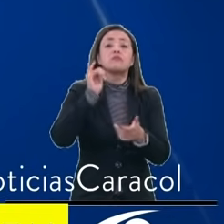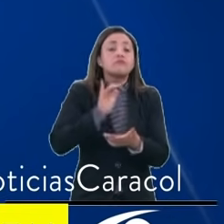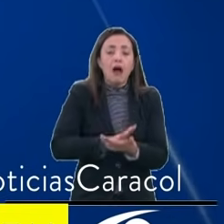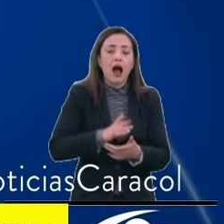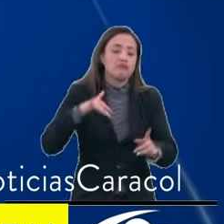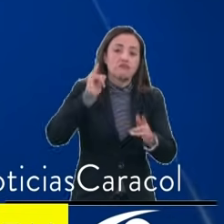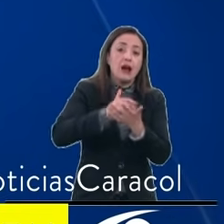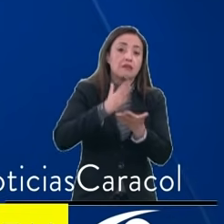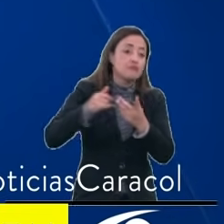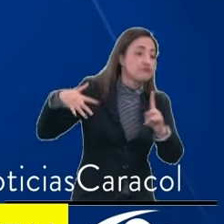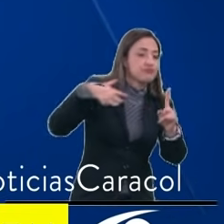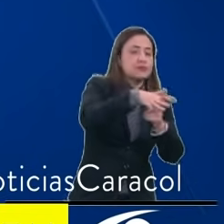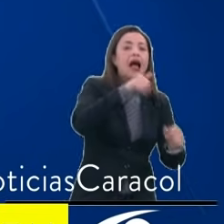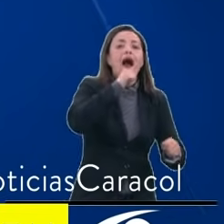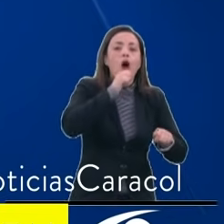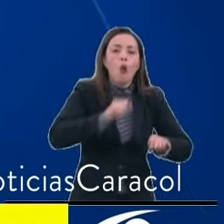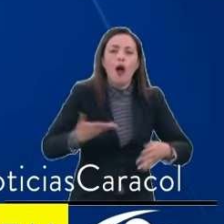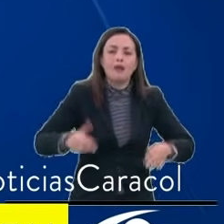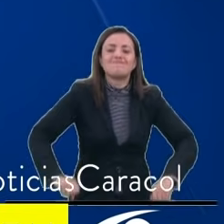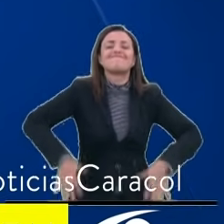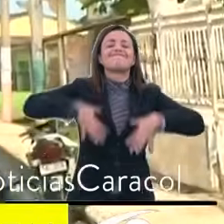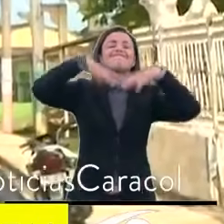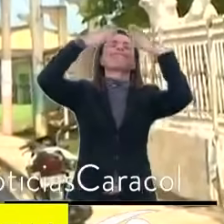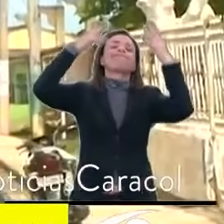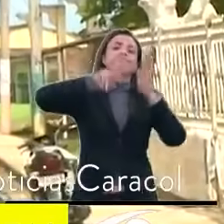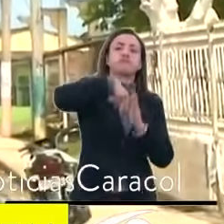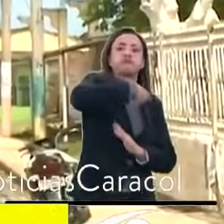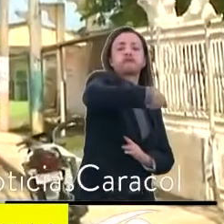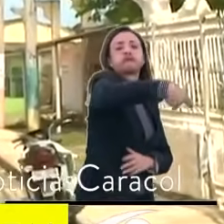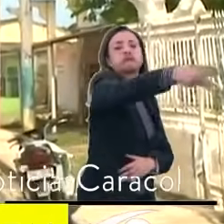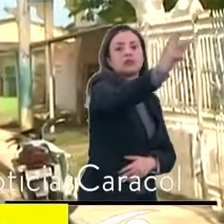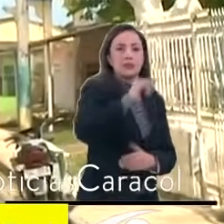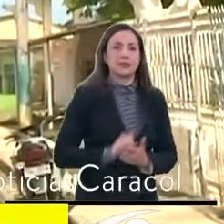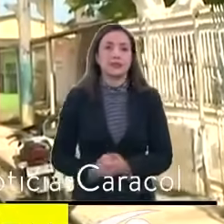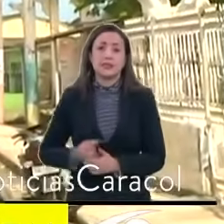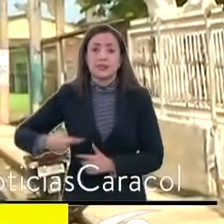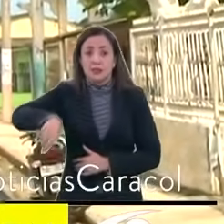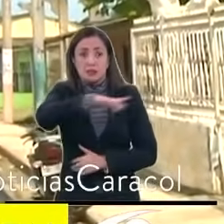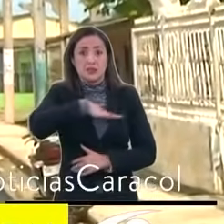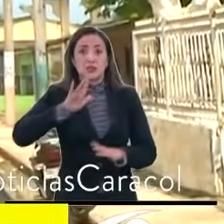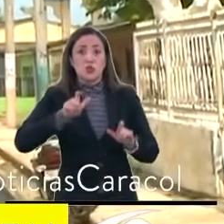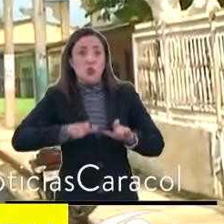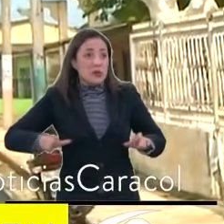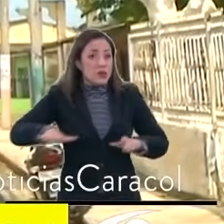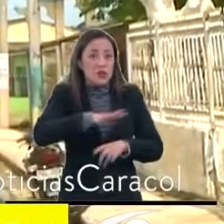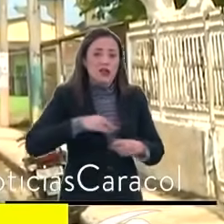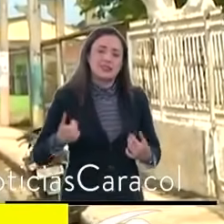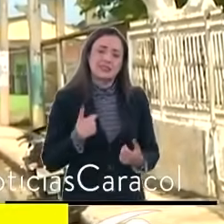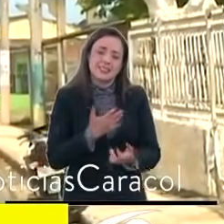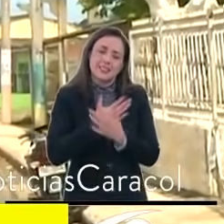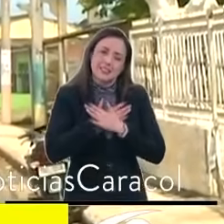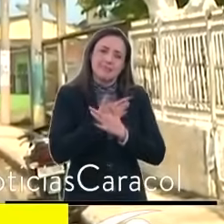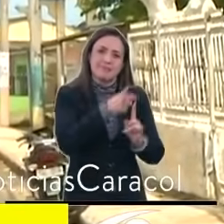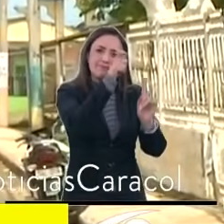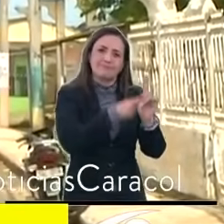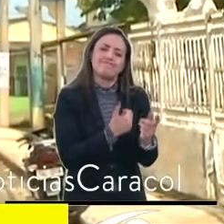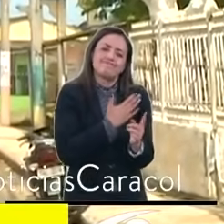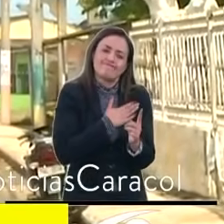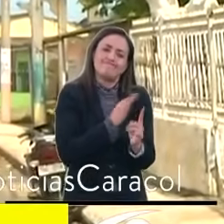ser arrastrado por la fuerte corriente de las aguas. La comunidad está de triste porque se fue un ser que quería mucho, apreciaba